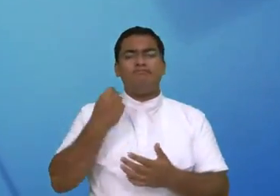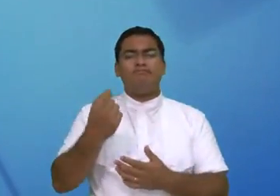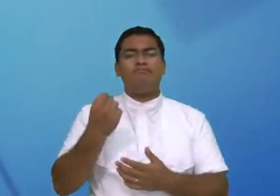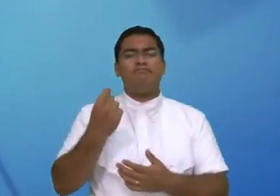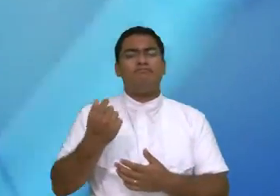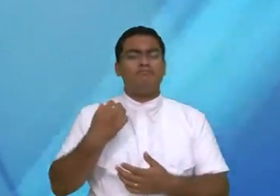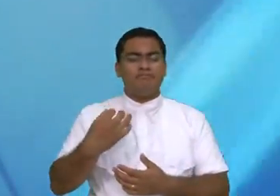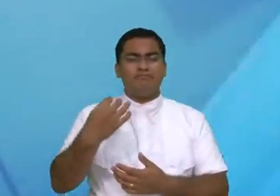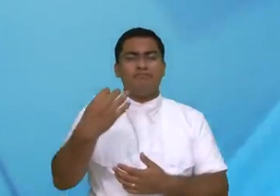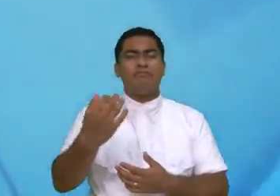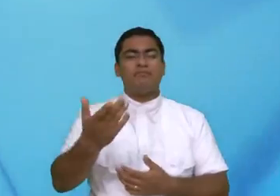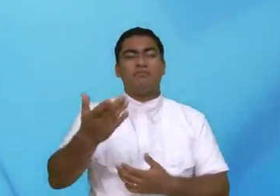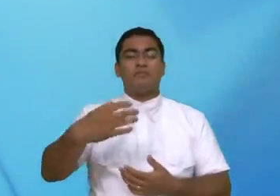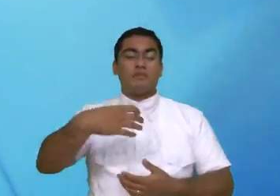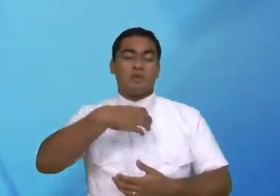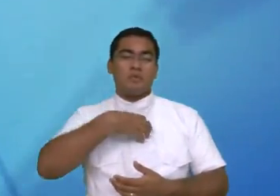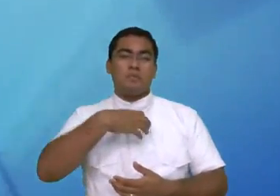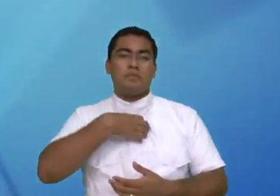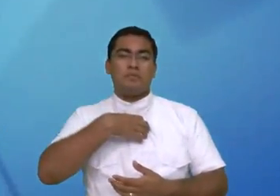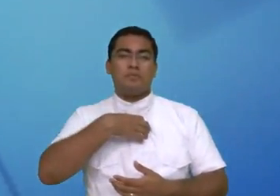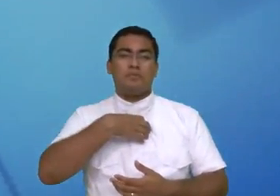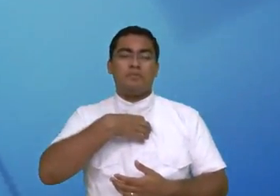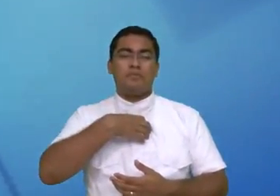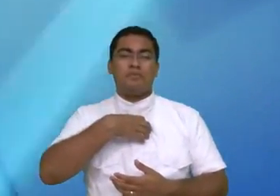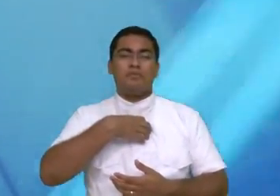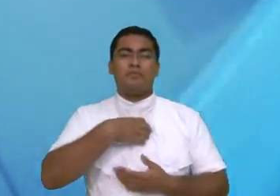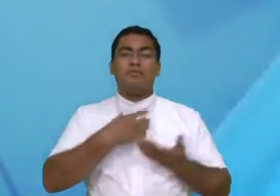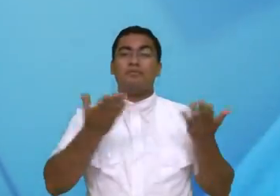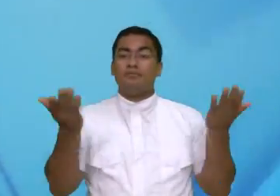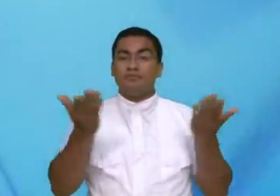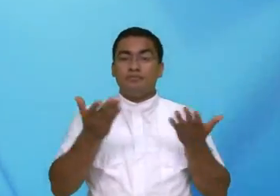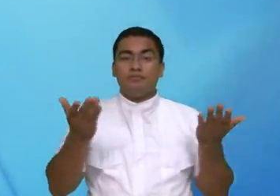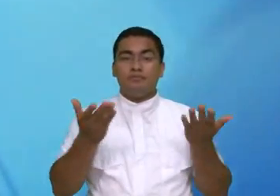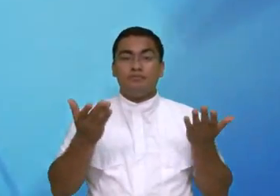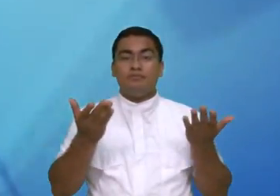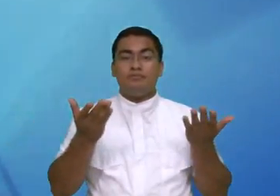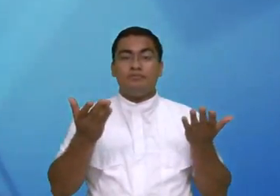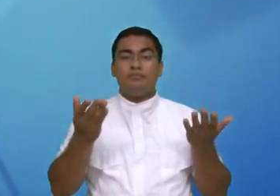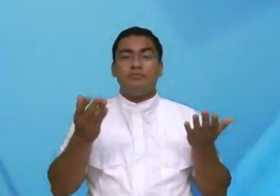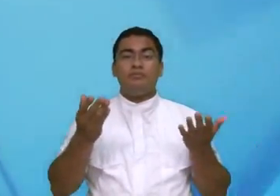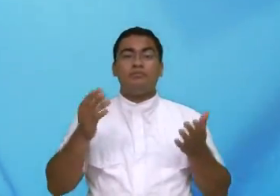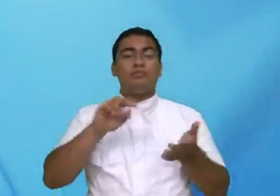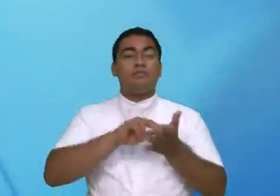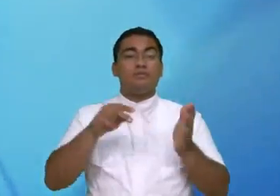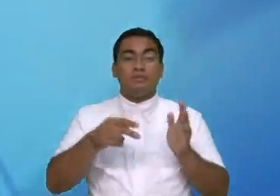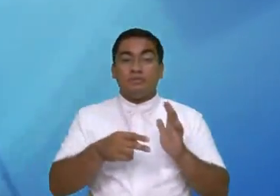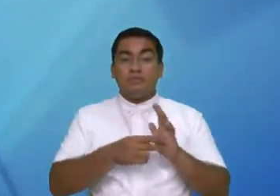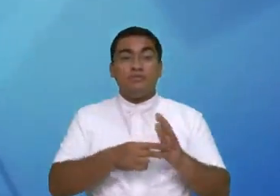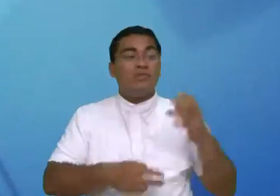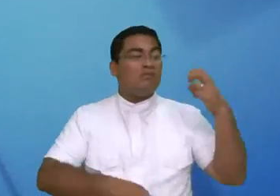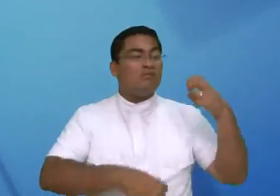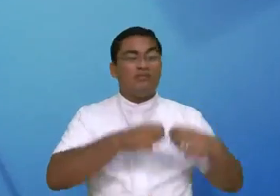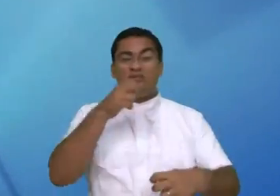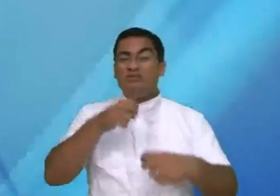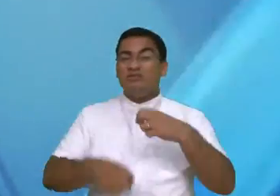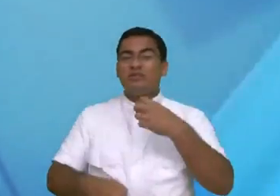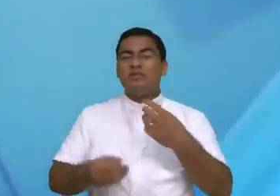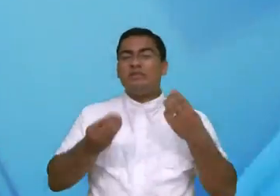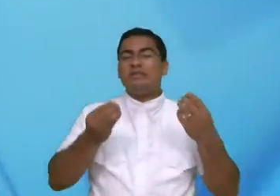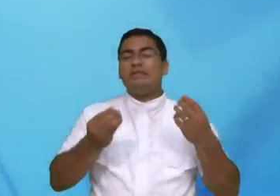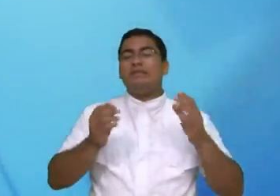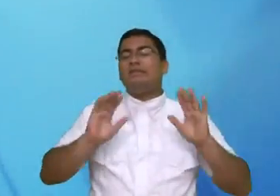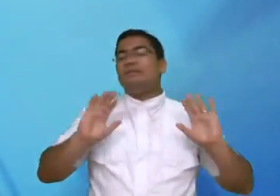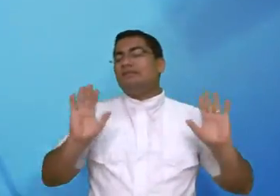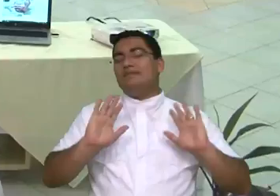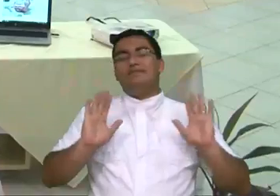y apropiándonos de los caminos de solución para tantos problemas que